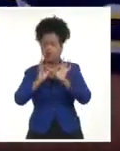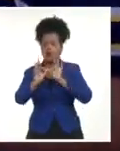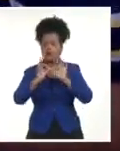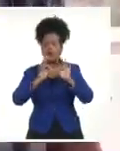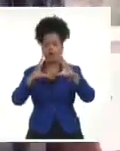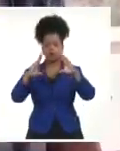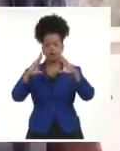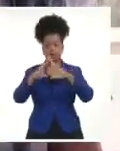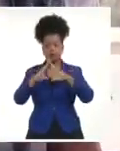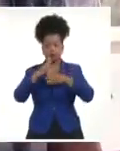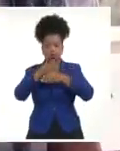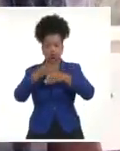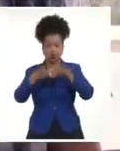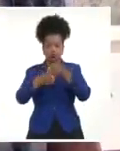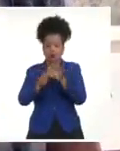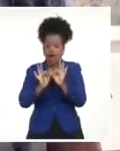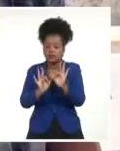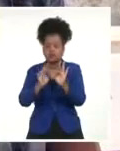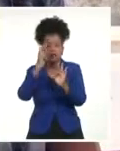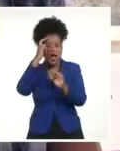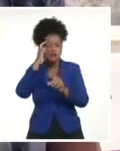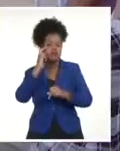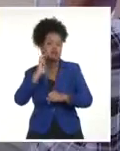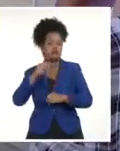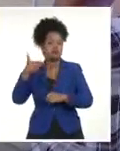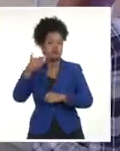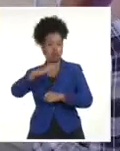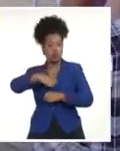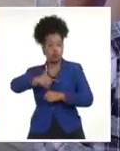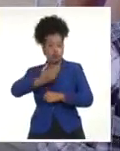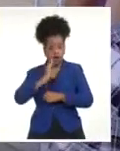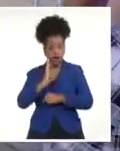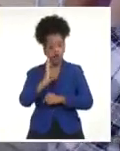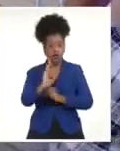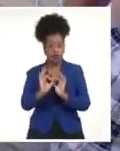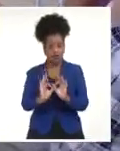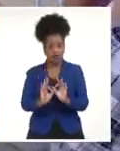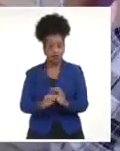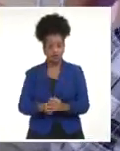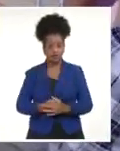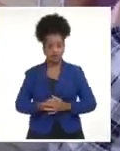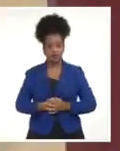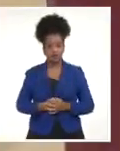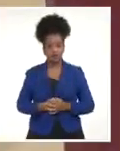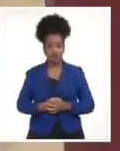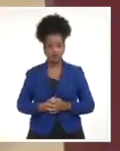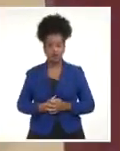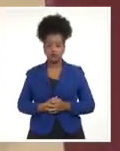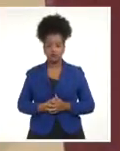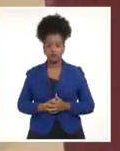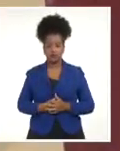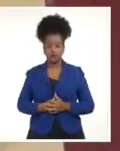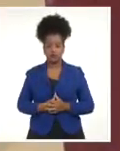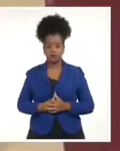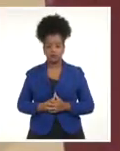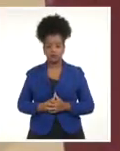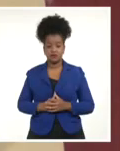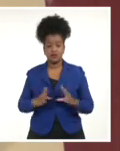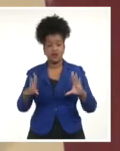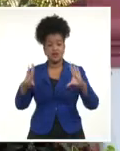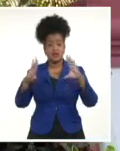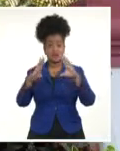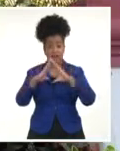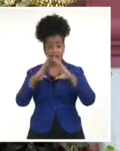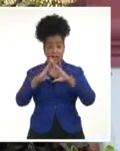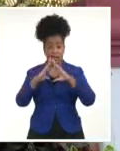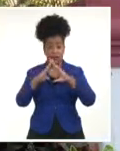valores estéticos, así como culturales, de la otrora colonia fernandina de Jagua. En tanto, la edificación situada en la zona